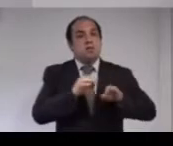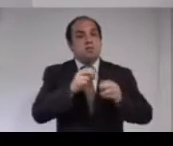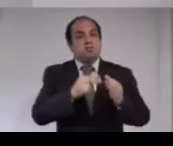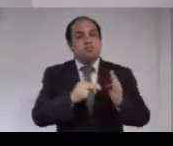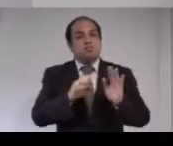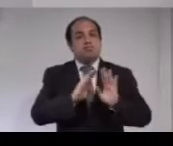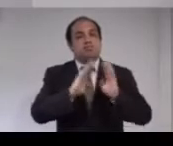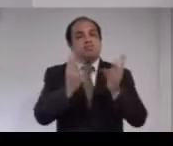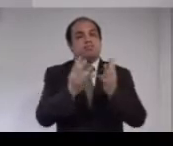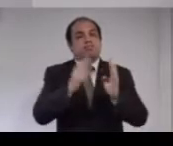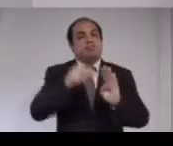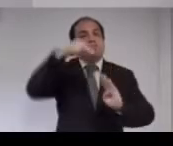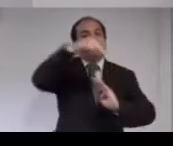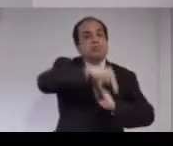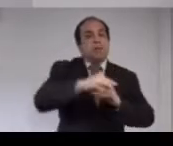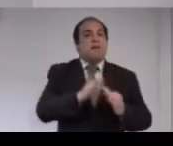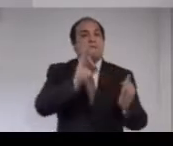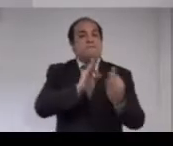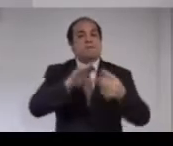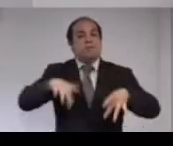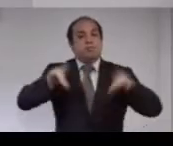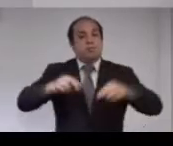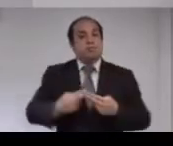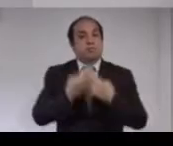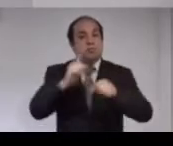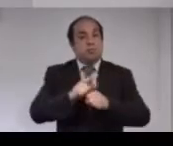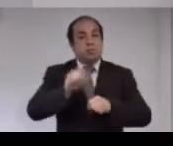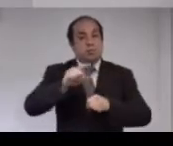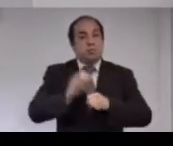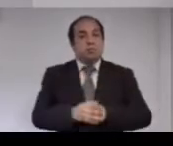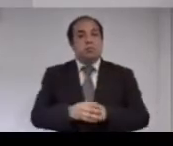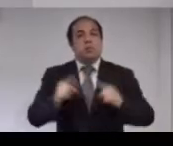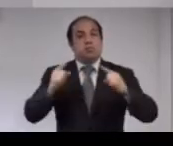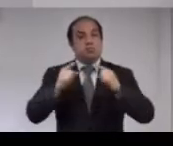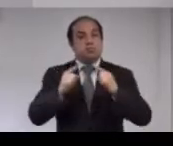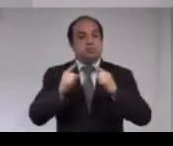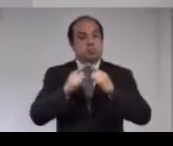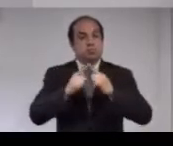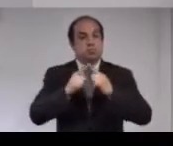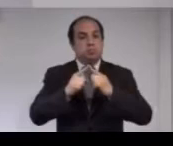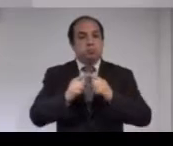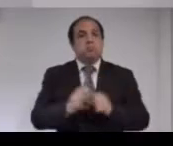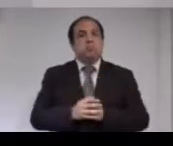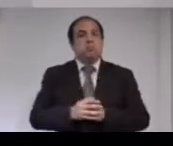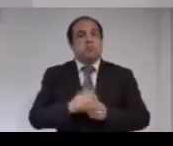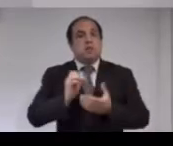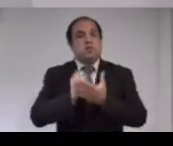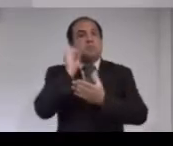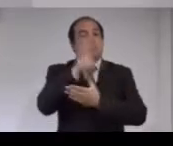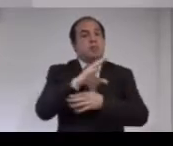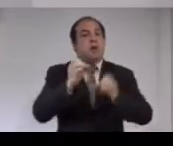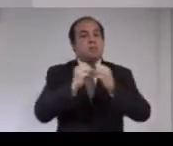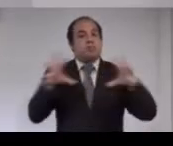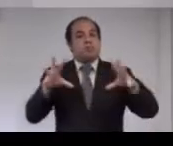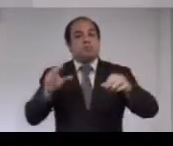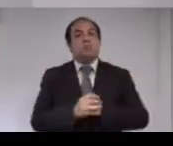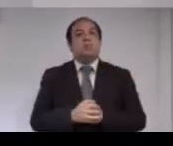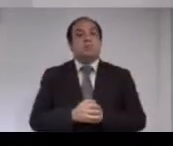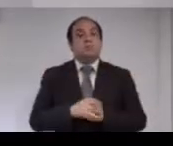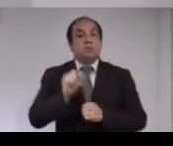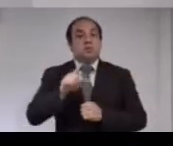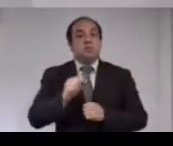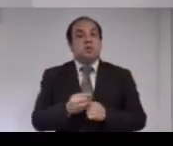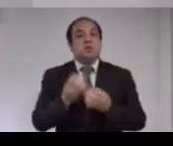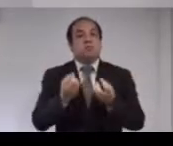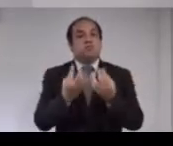las vallas ubicadas frente al Palacio Nacional y la Catedral Metropolitana. Lanzaron petardos, bombas molotov y